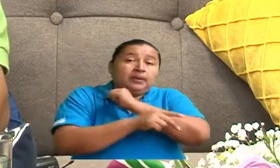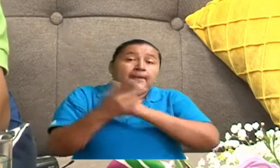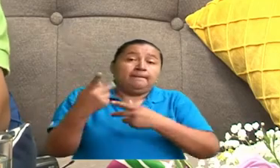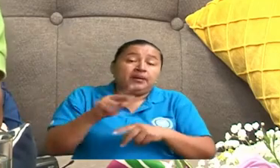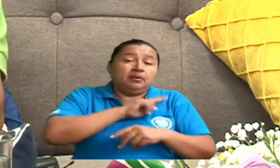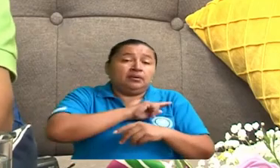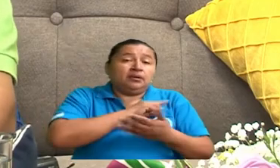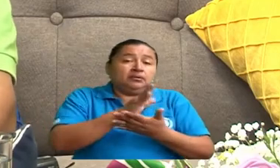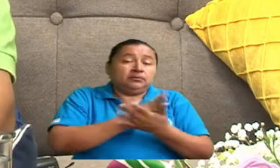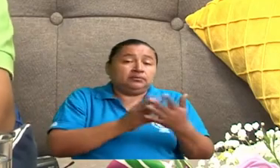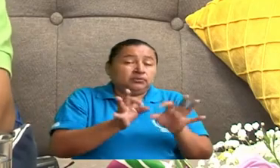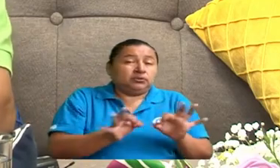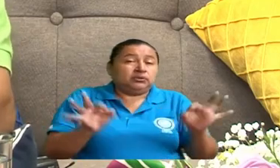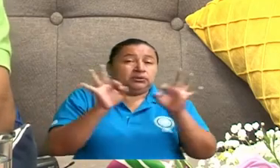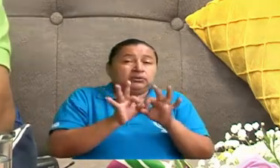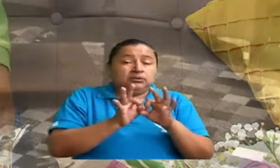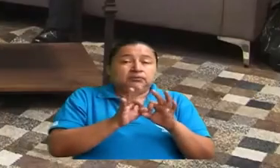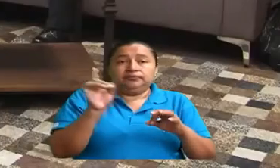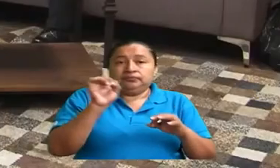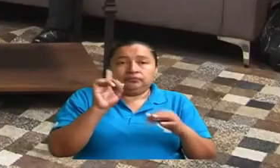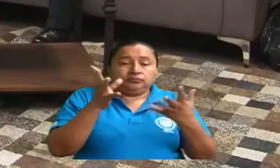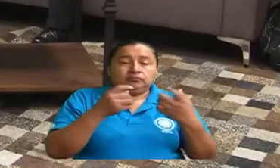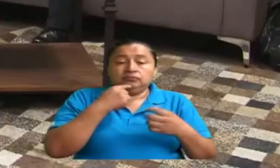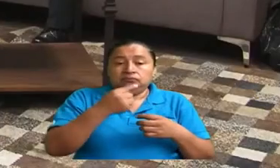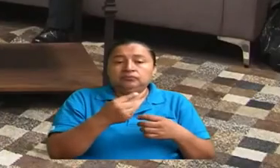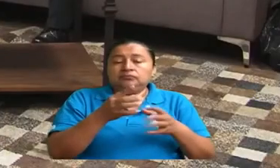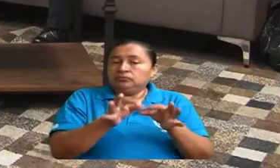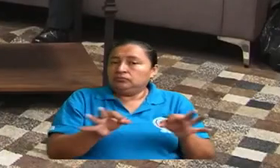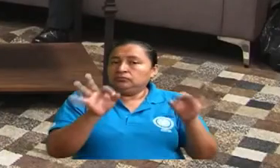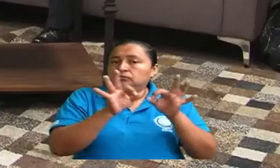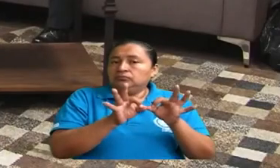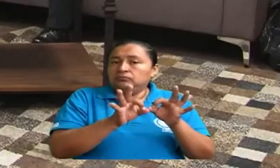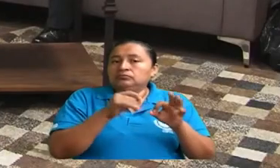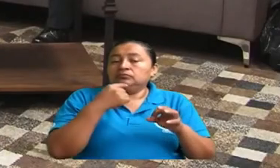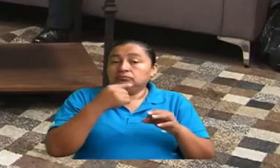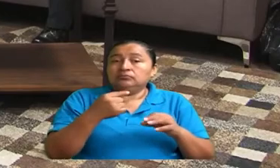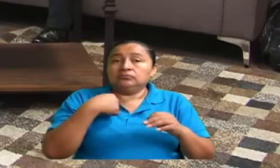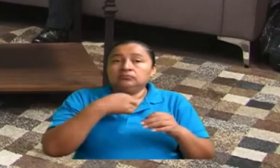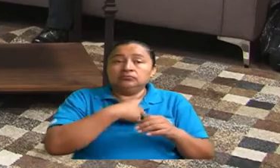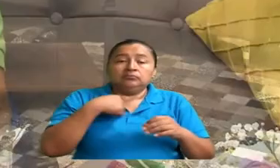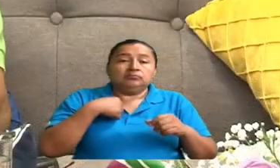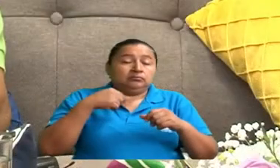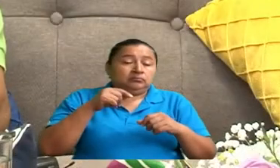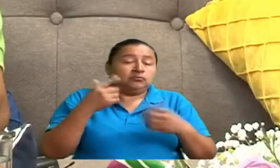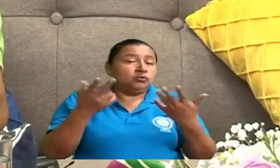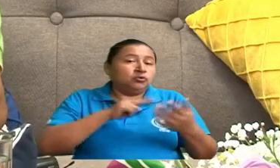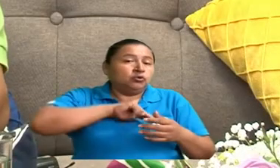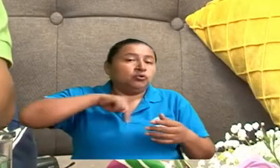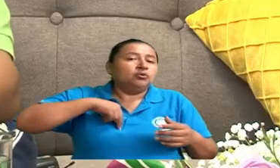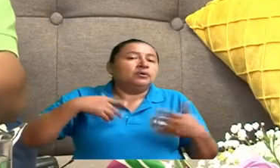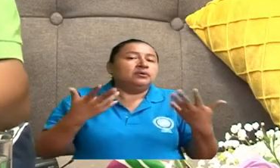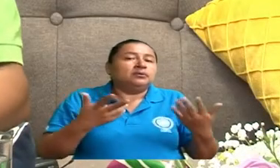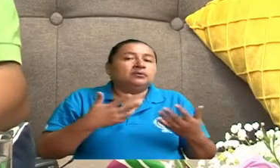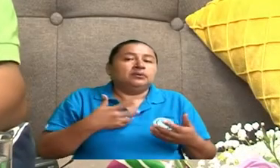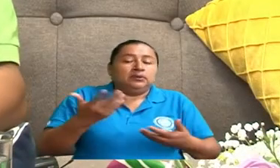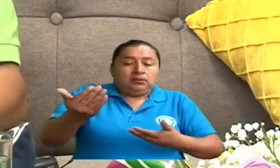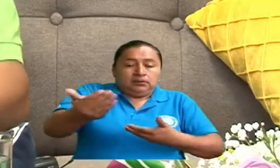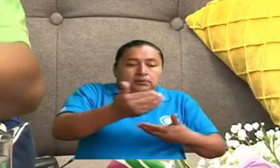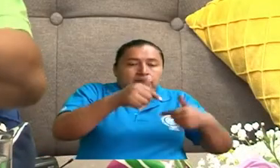algo muy importante que no quiero dejar pasar. Es de que, ¿qué es lo que estamos haciendo nosotros? Es